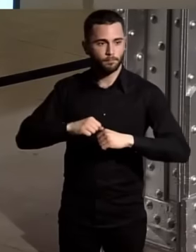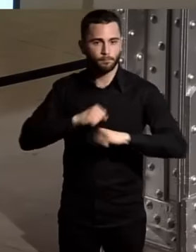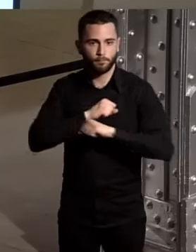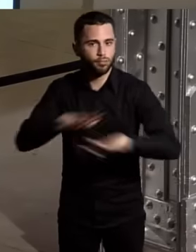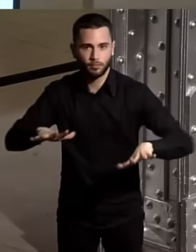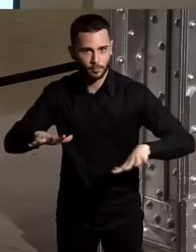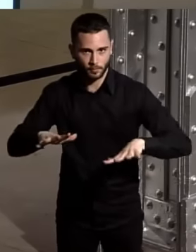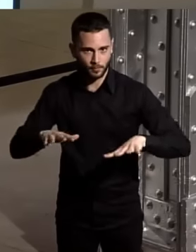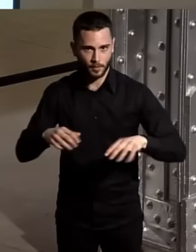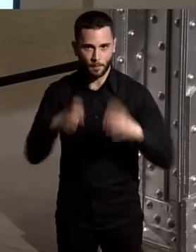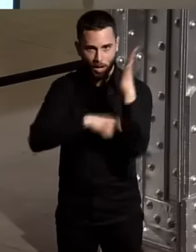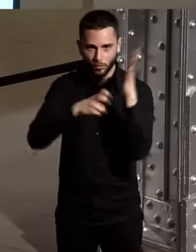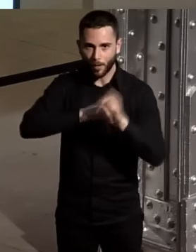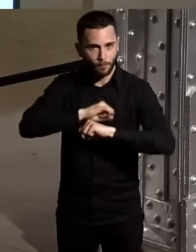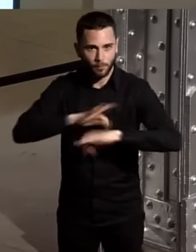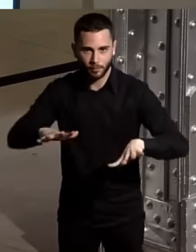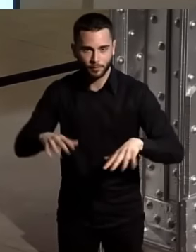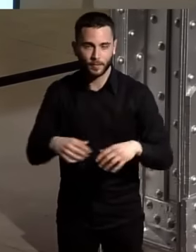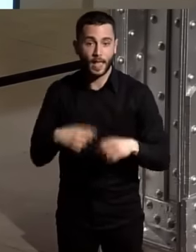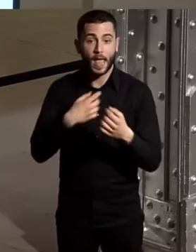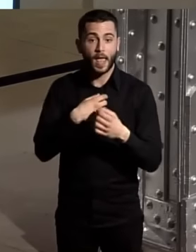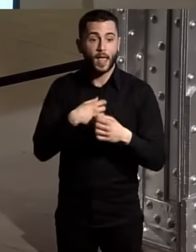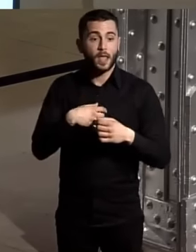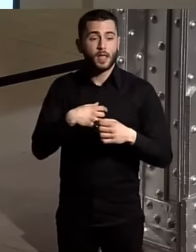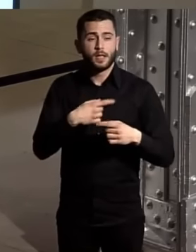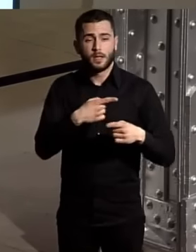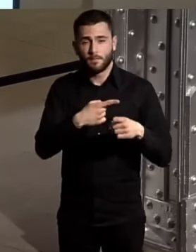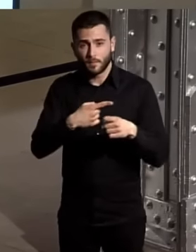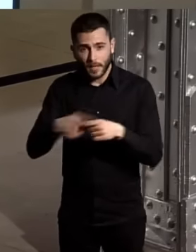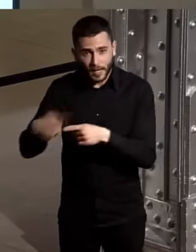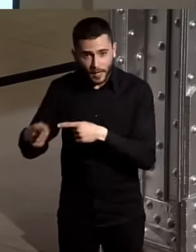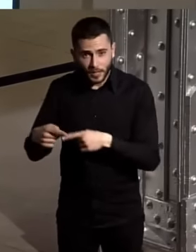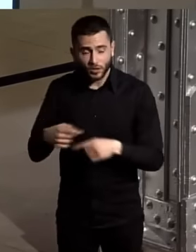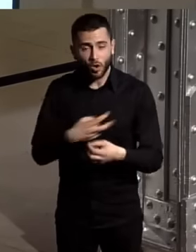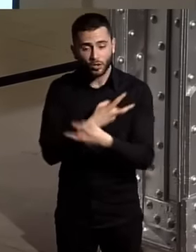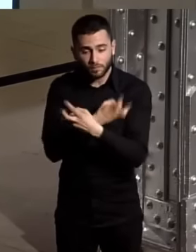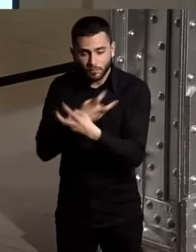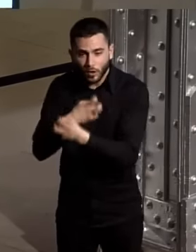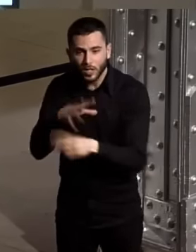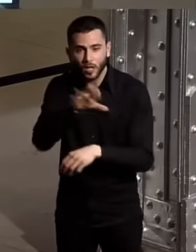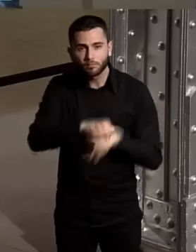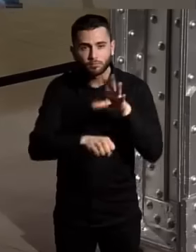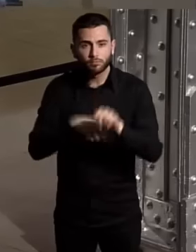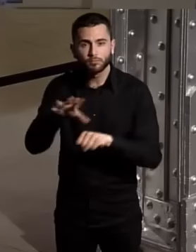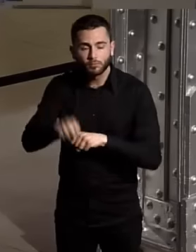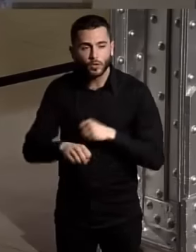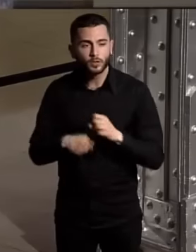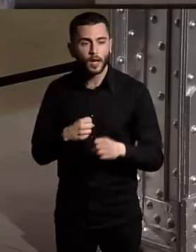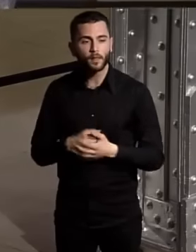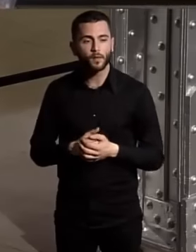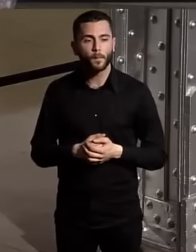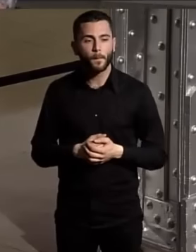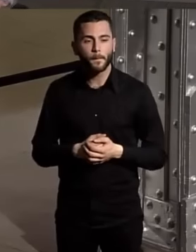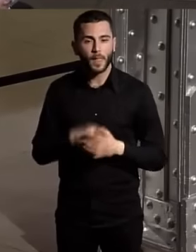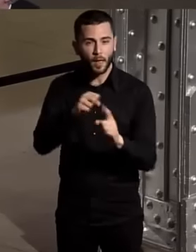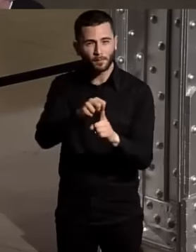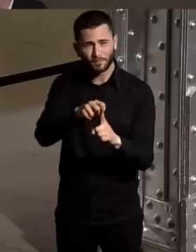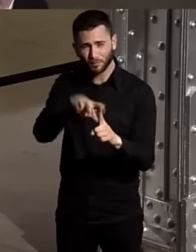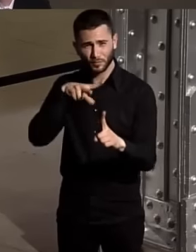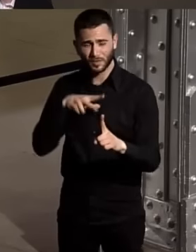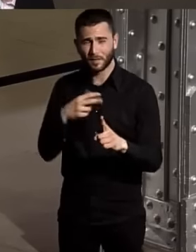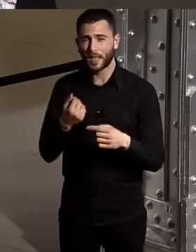encontrando además de muchísimos nuevos restos fósiles se están estudiando los que ya se habían encontrado desde puntos de vista que